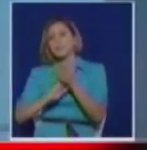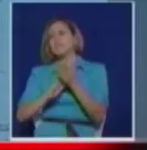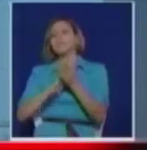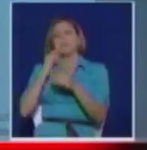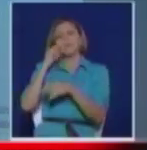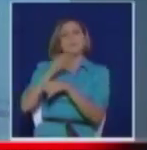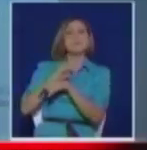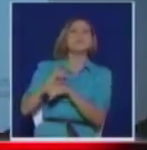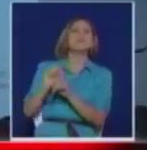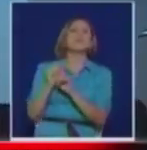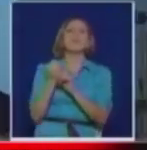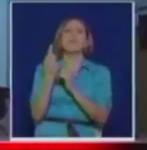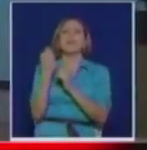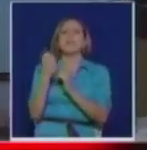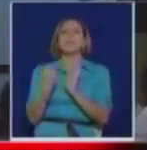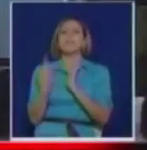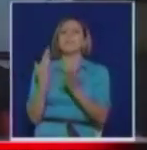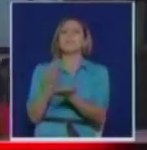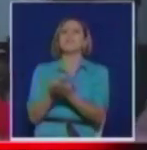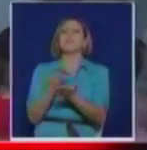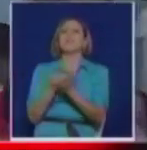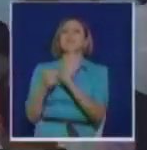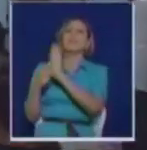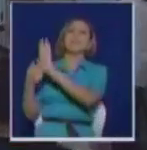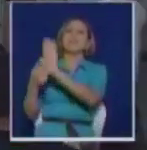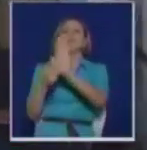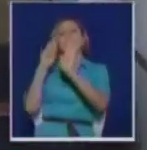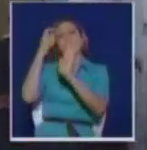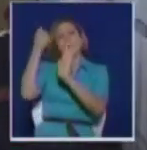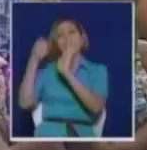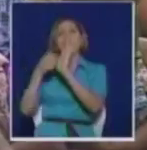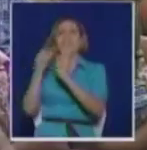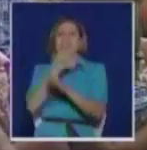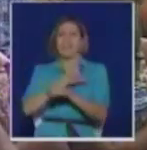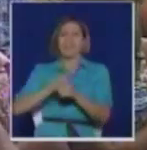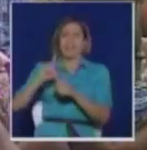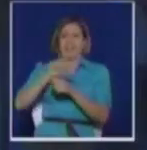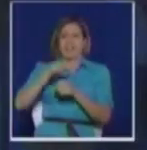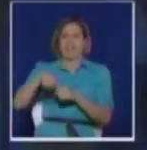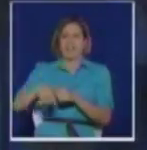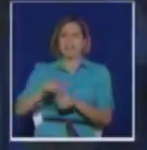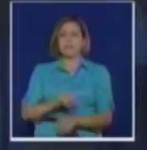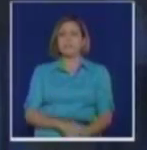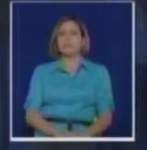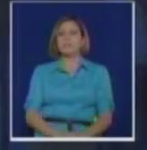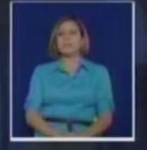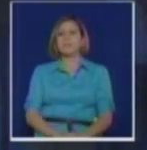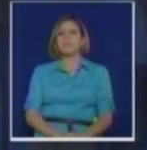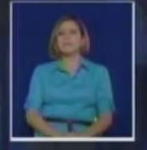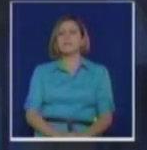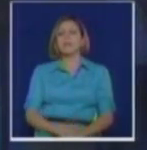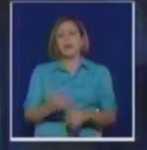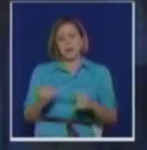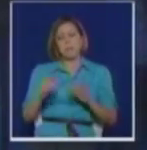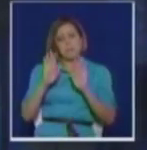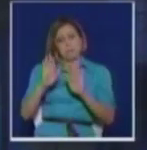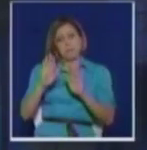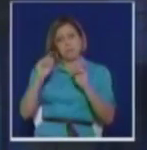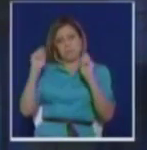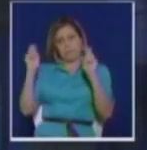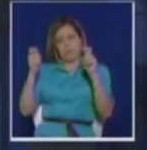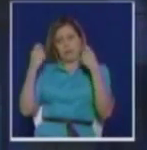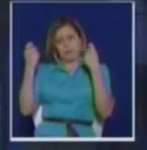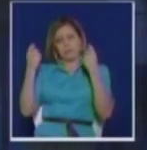social, fueron presentados a los miembros del gabinete municipal y a líderes sociales de la ciudad. Nosotros hacemos de nuevo una pausa